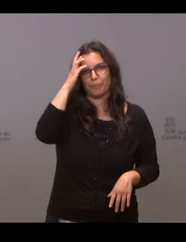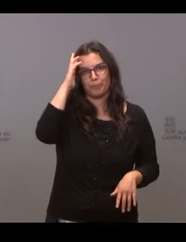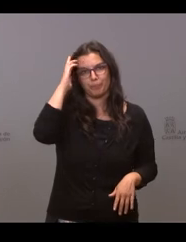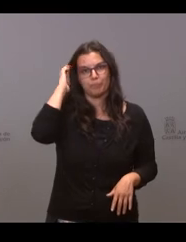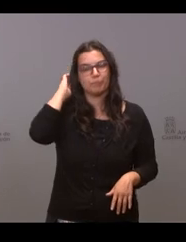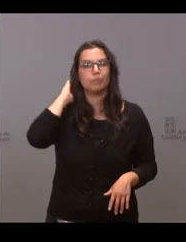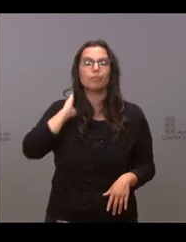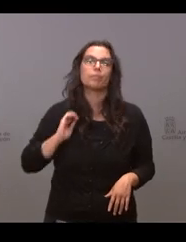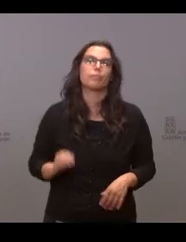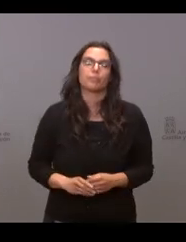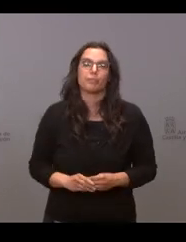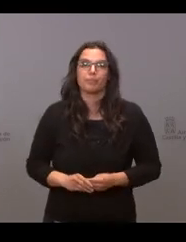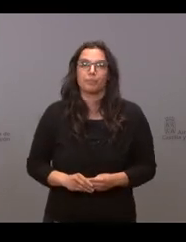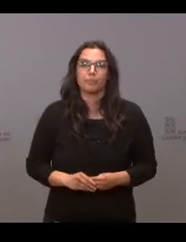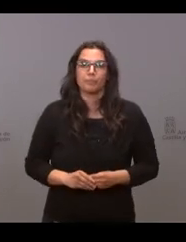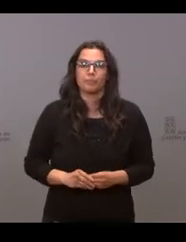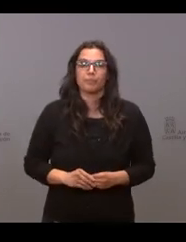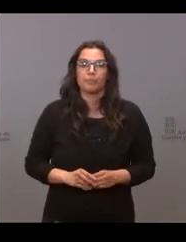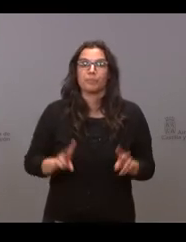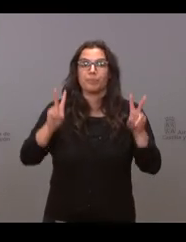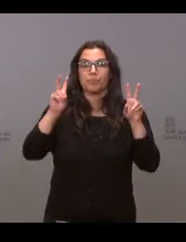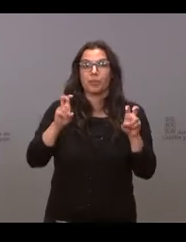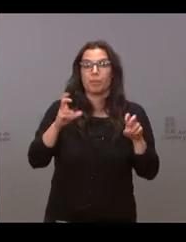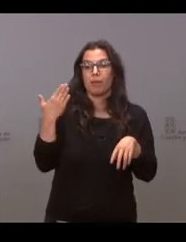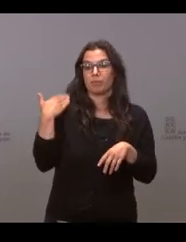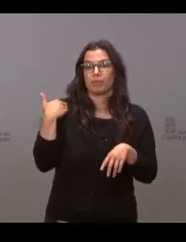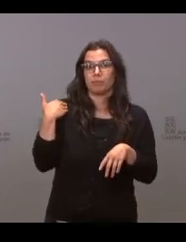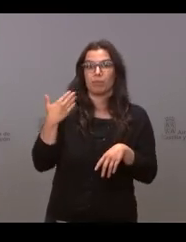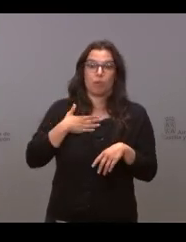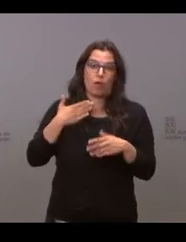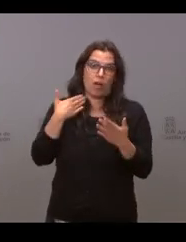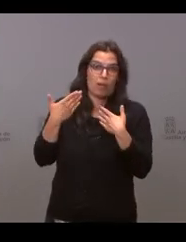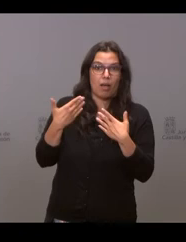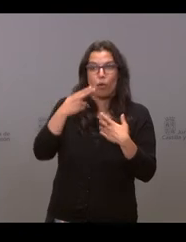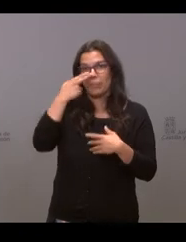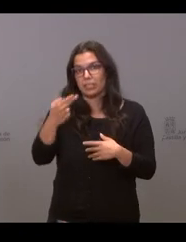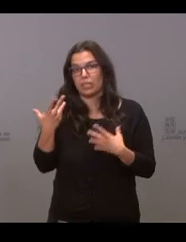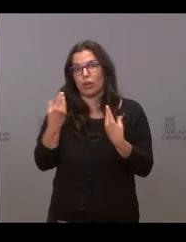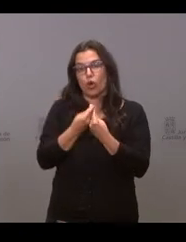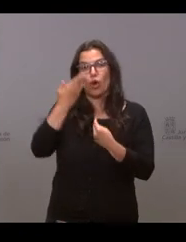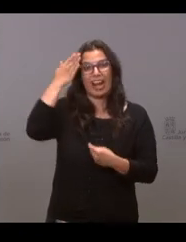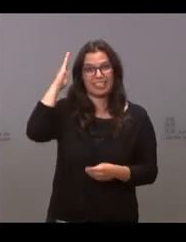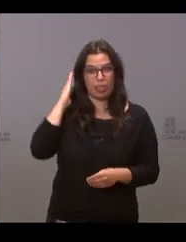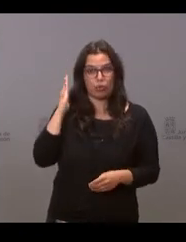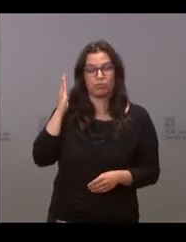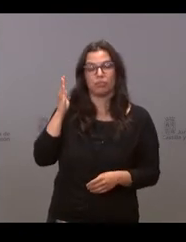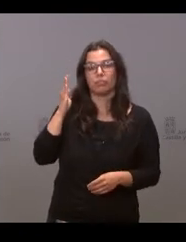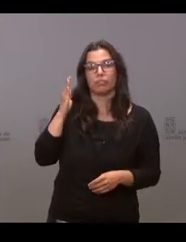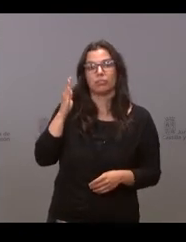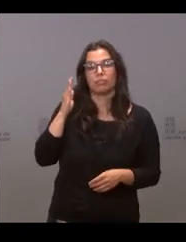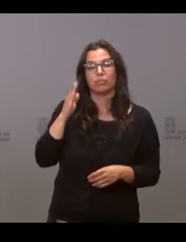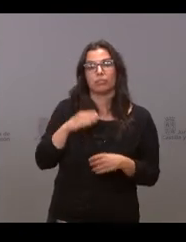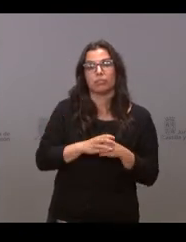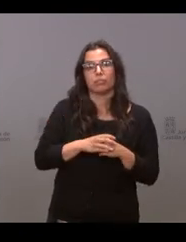al respecto de mi comida con mi conversación o la visita con pablo casado pues